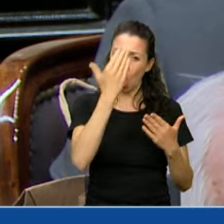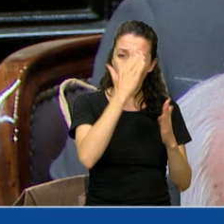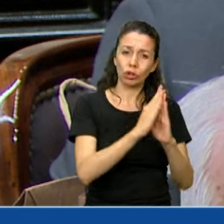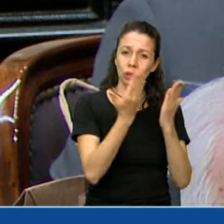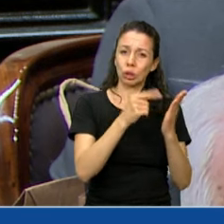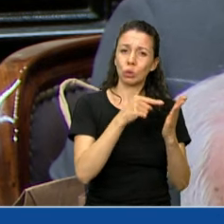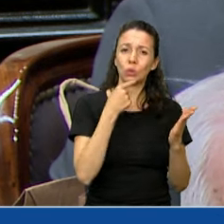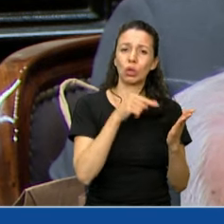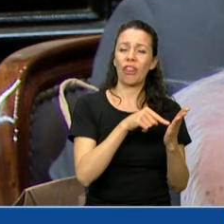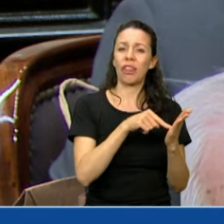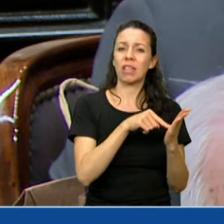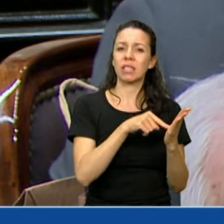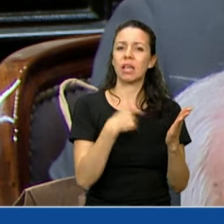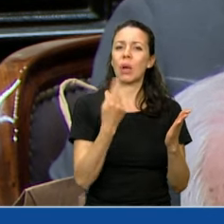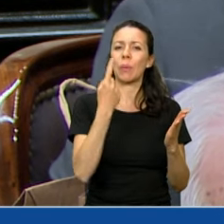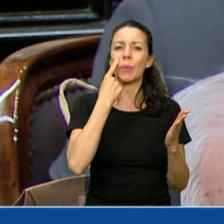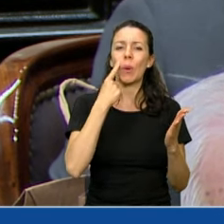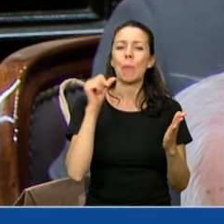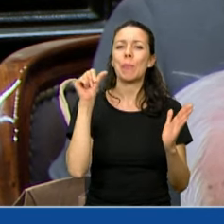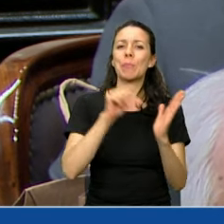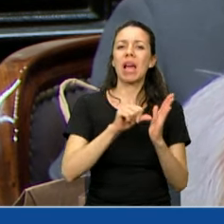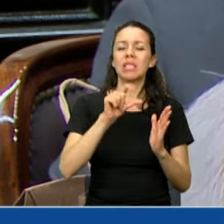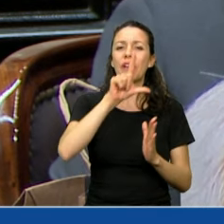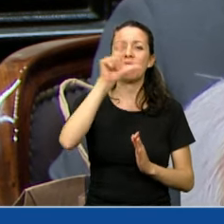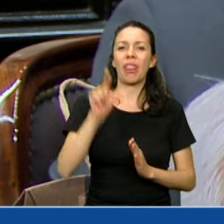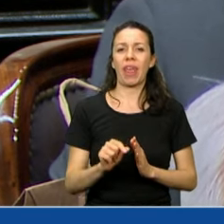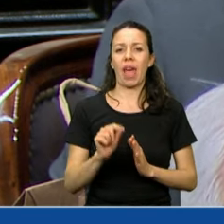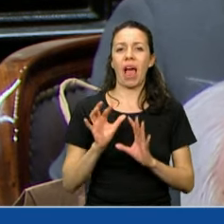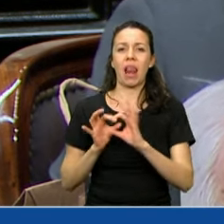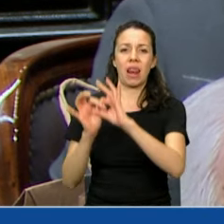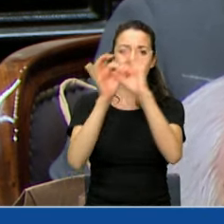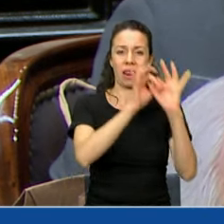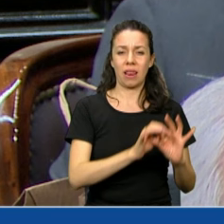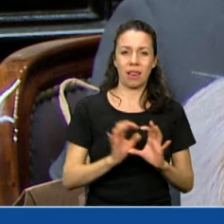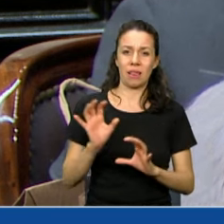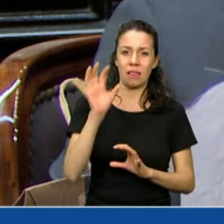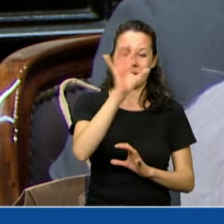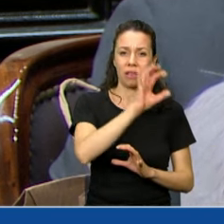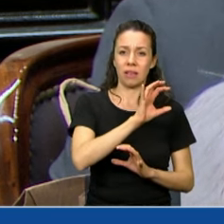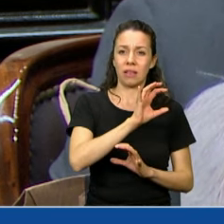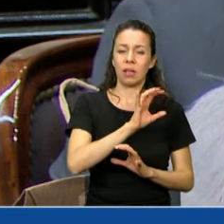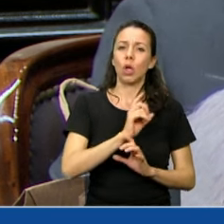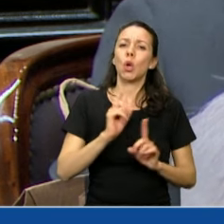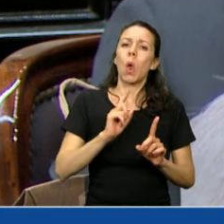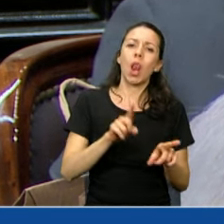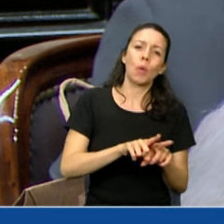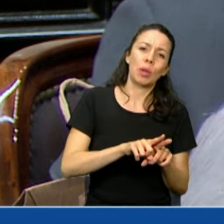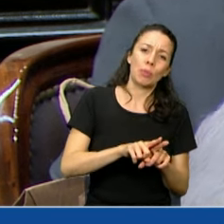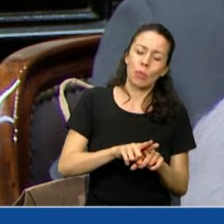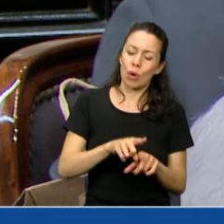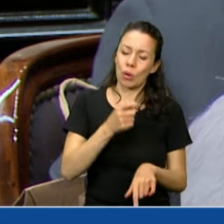que vivimos en un país Federal no es lo mismo vivir en